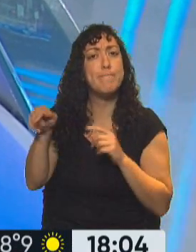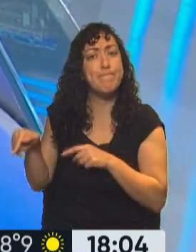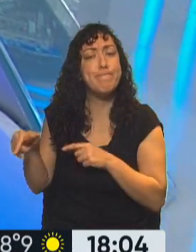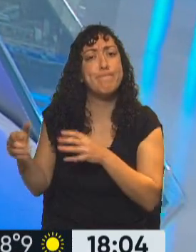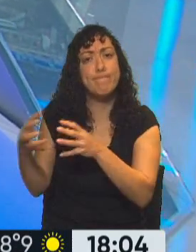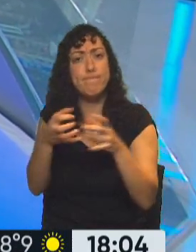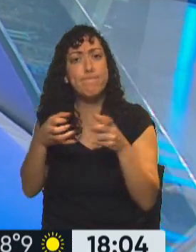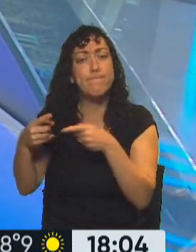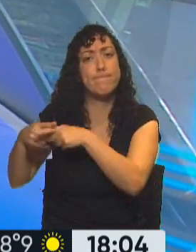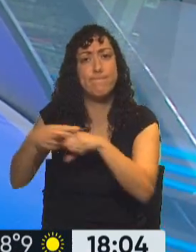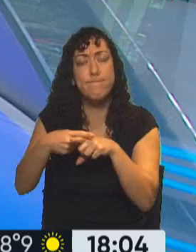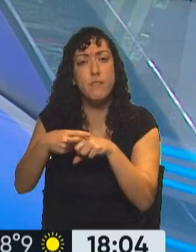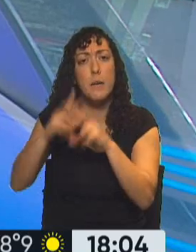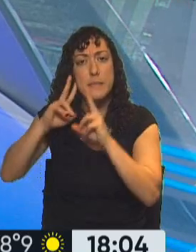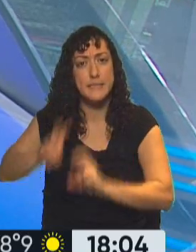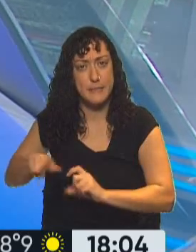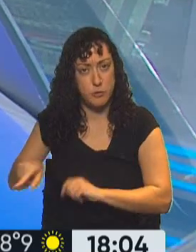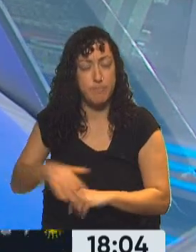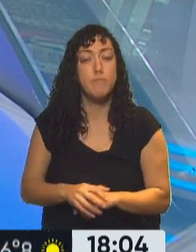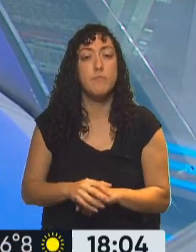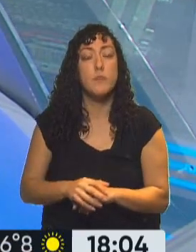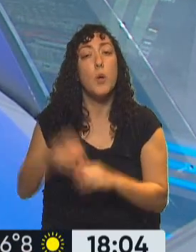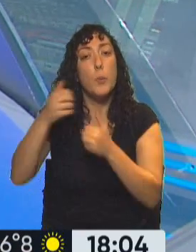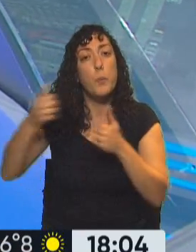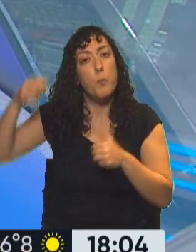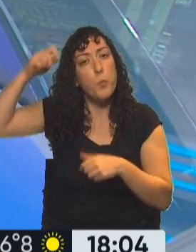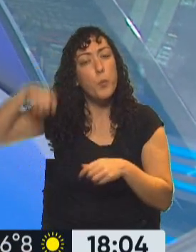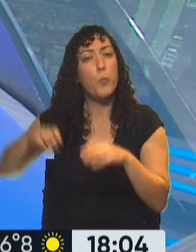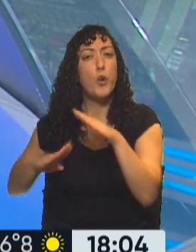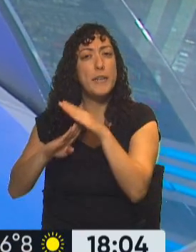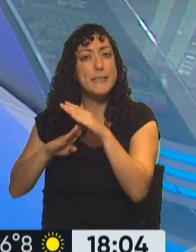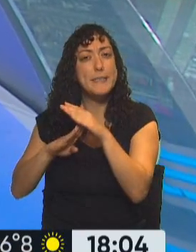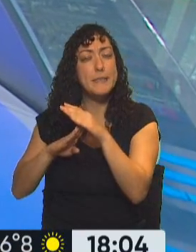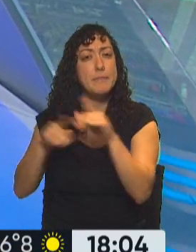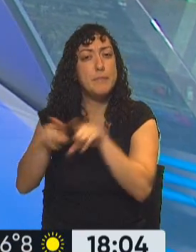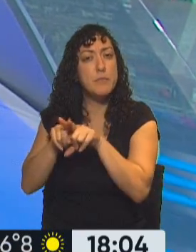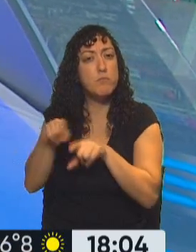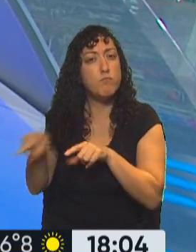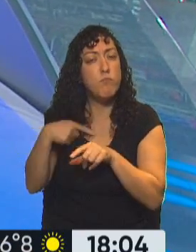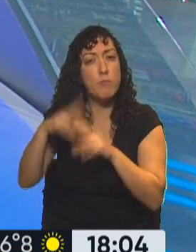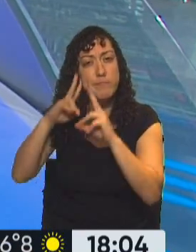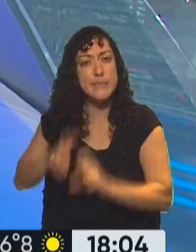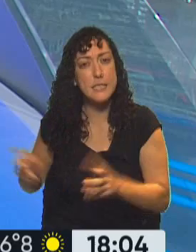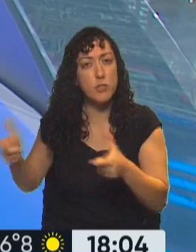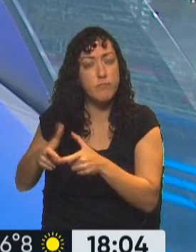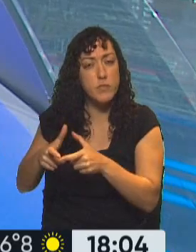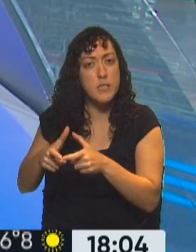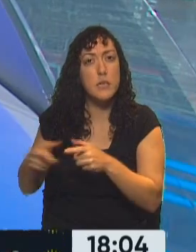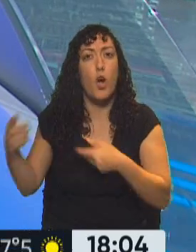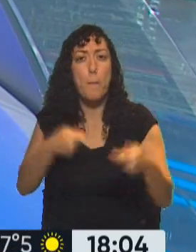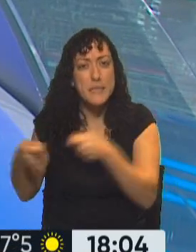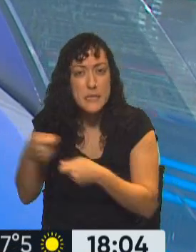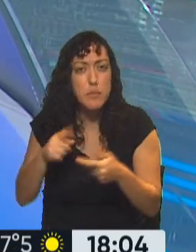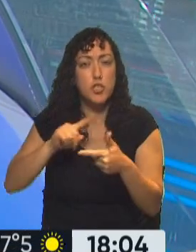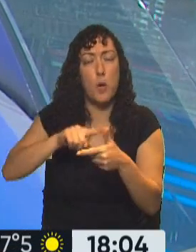se debate, se investiga. Hay una comisión de juicio político que quiere saber qué hizo la Corte Suprema con coparticipación, qué hizo la Corte